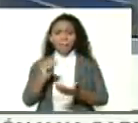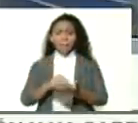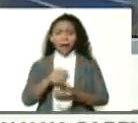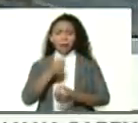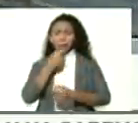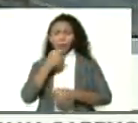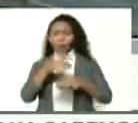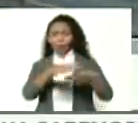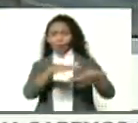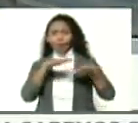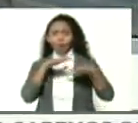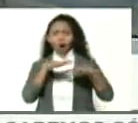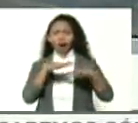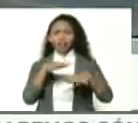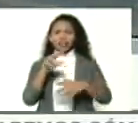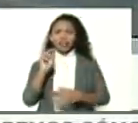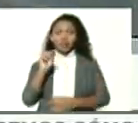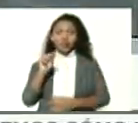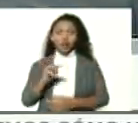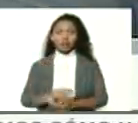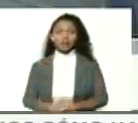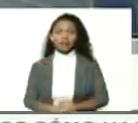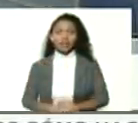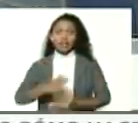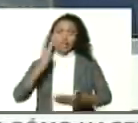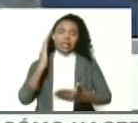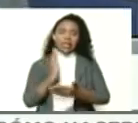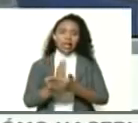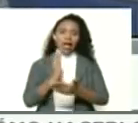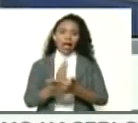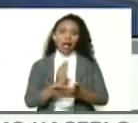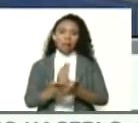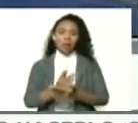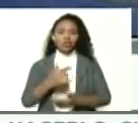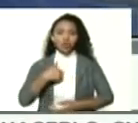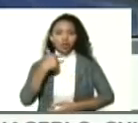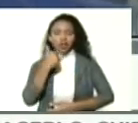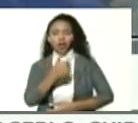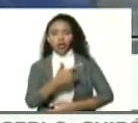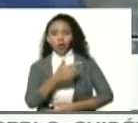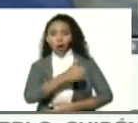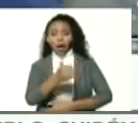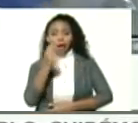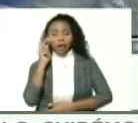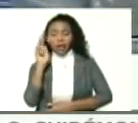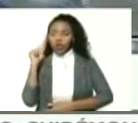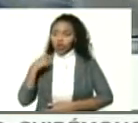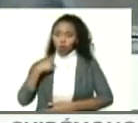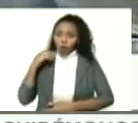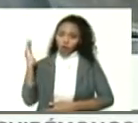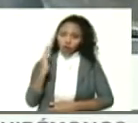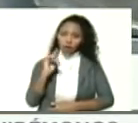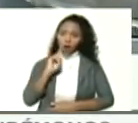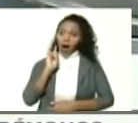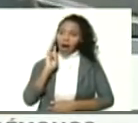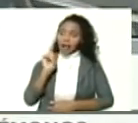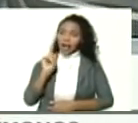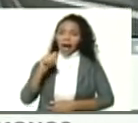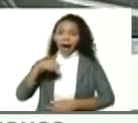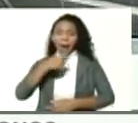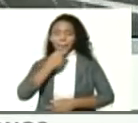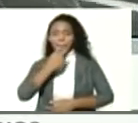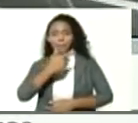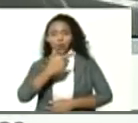bonita que nunca. Y siempre se lo he dicho cada vez que vengo a este